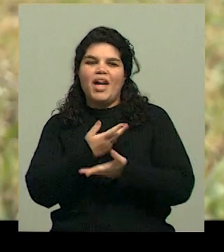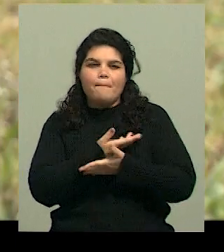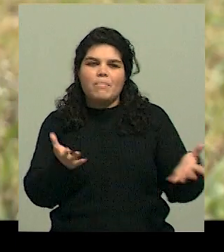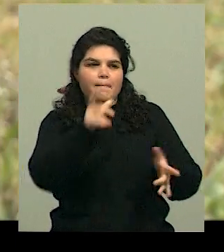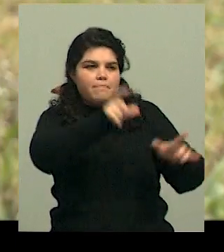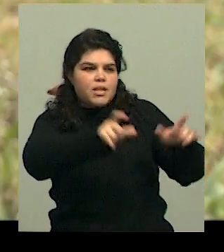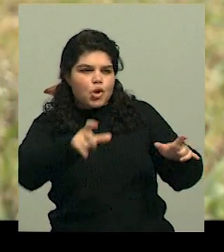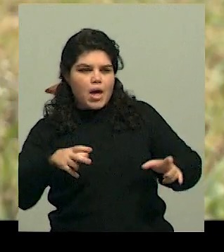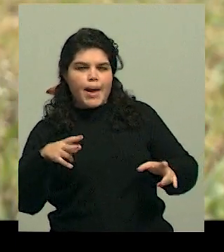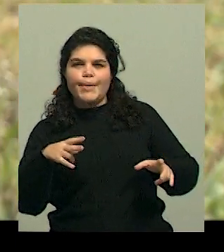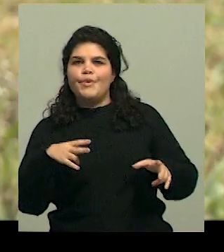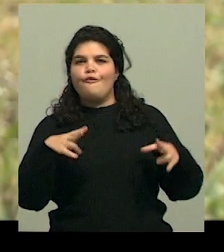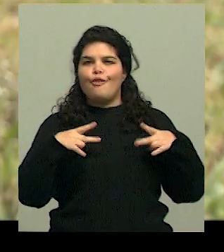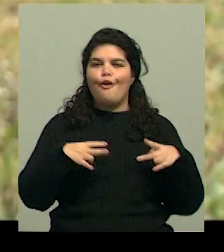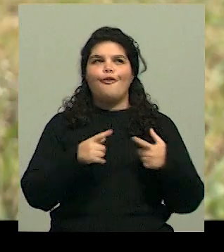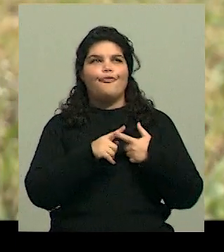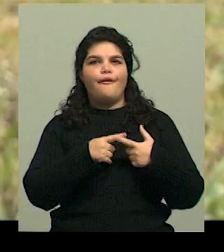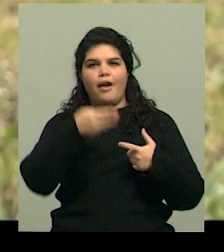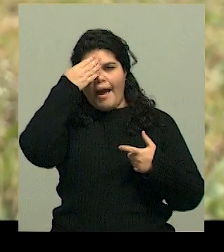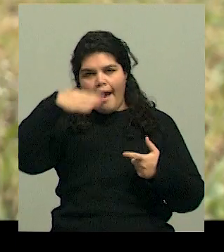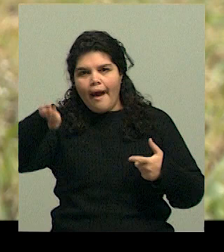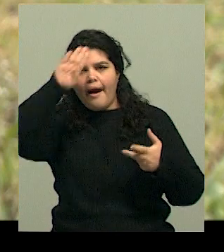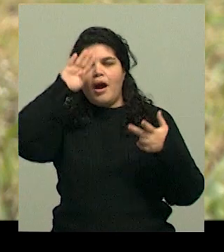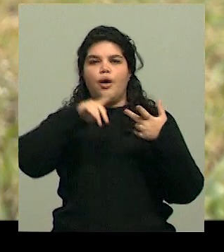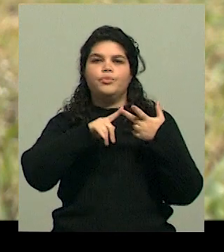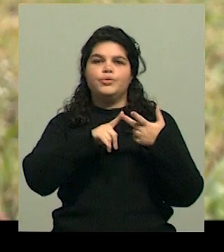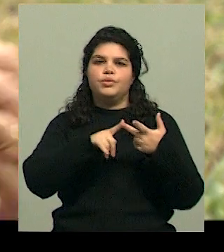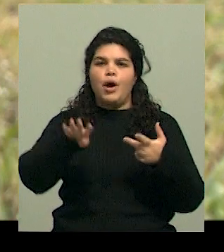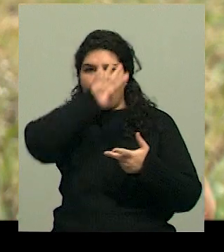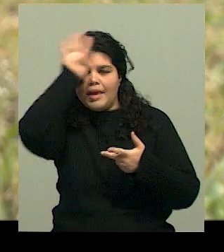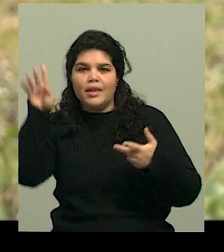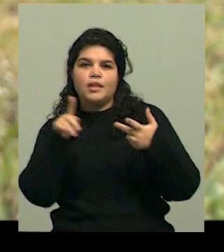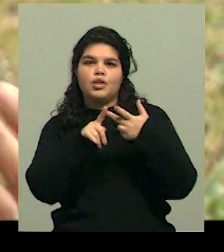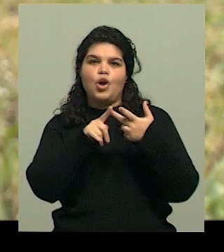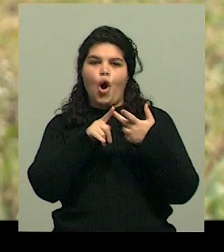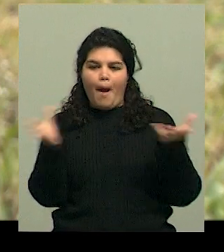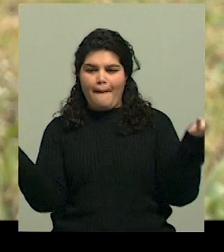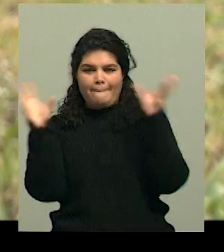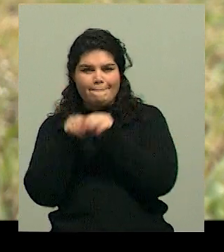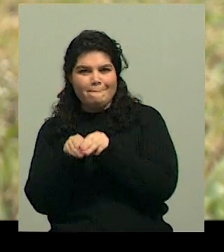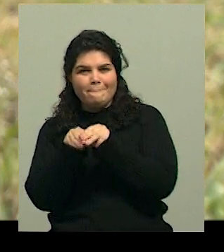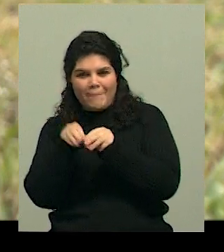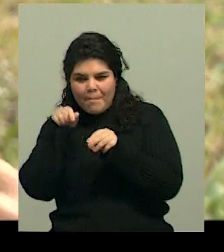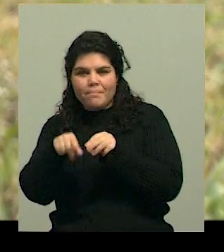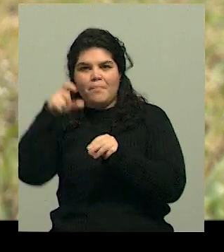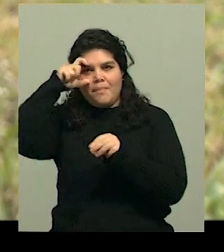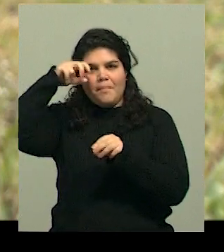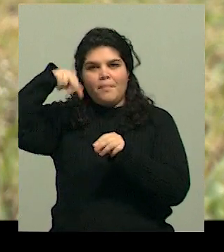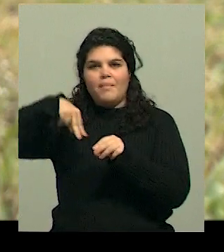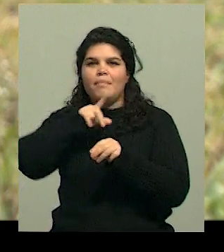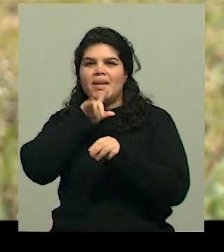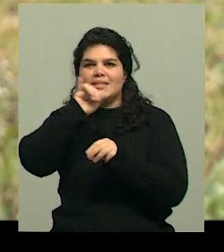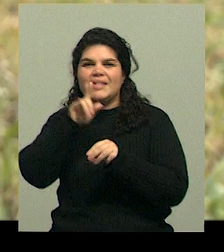Claro. En los que entran gauchos, indios, mestizos, que no tienen, digamos, una